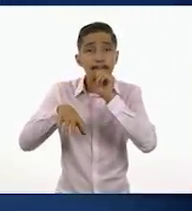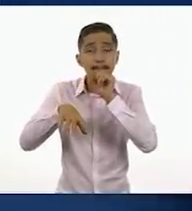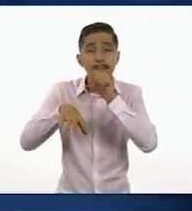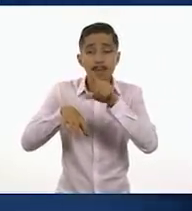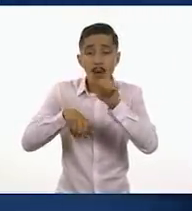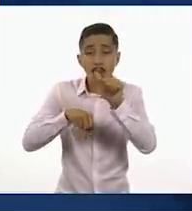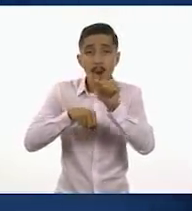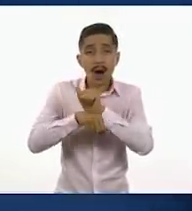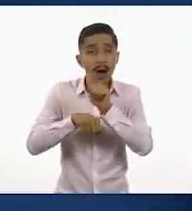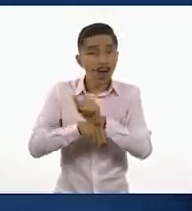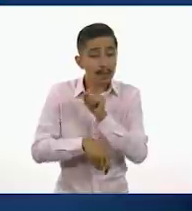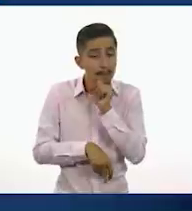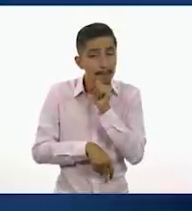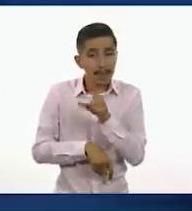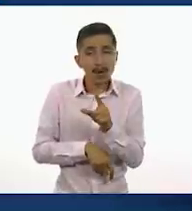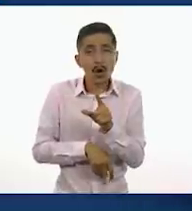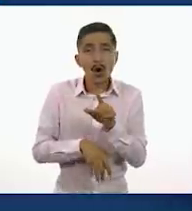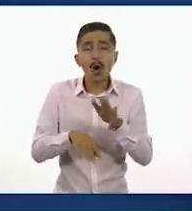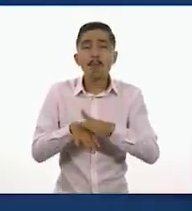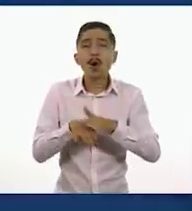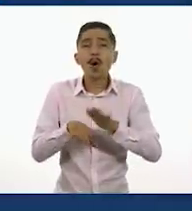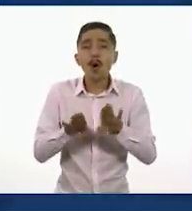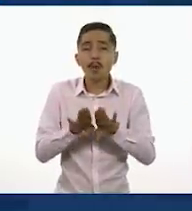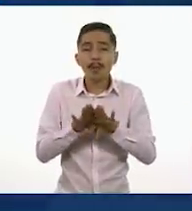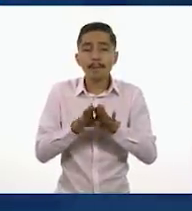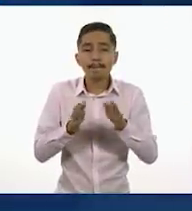automóvil, pero en diferentes escalas.